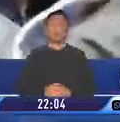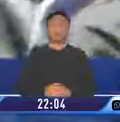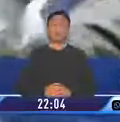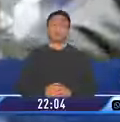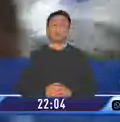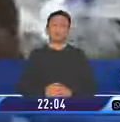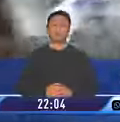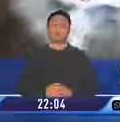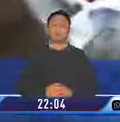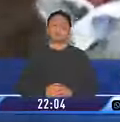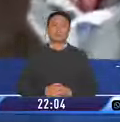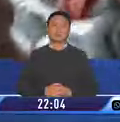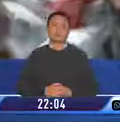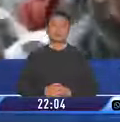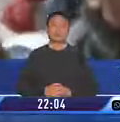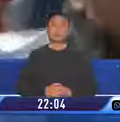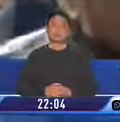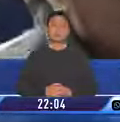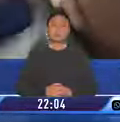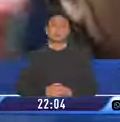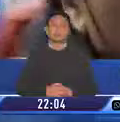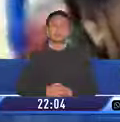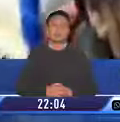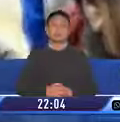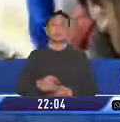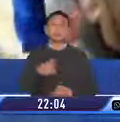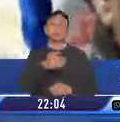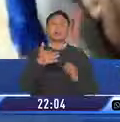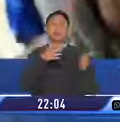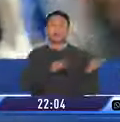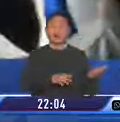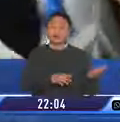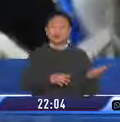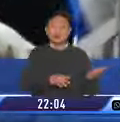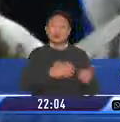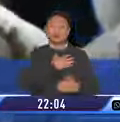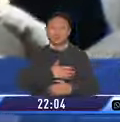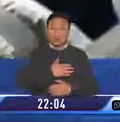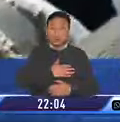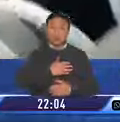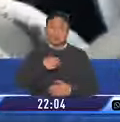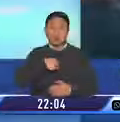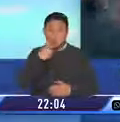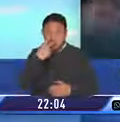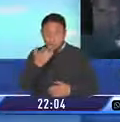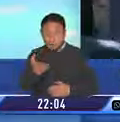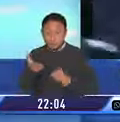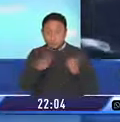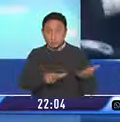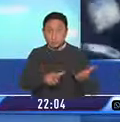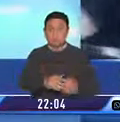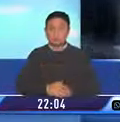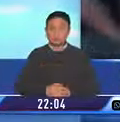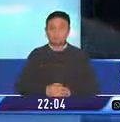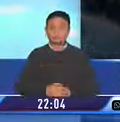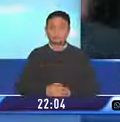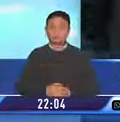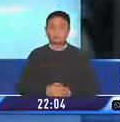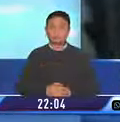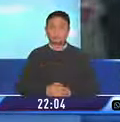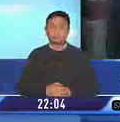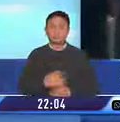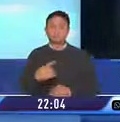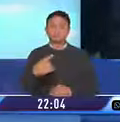Fernando está resguardado ya. Ya hablamos con María Paula. Está muerto. Por favor, yo acabo de ver. Si bien Villavicencio recibió